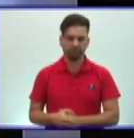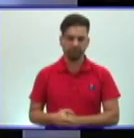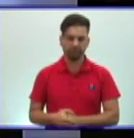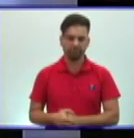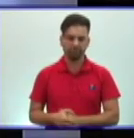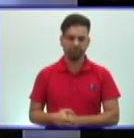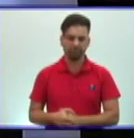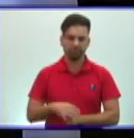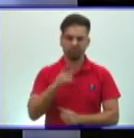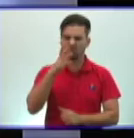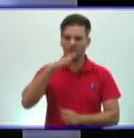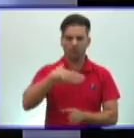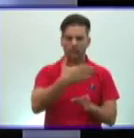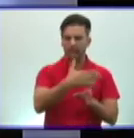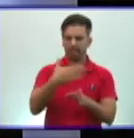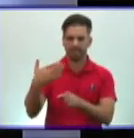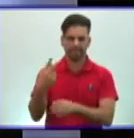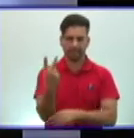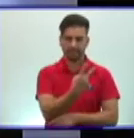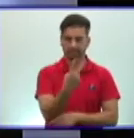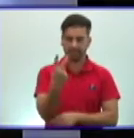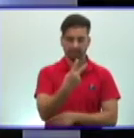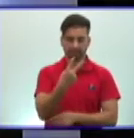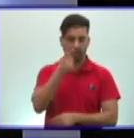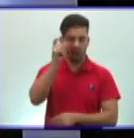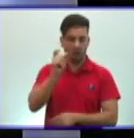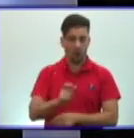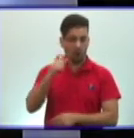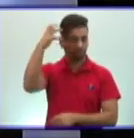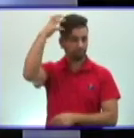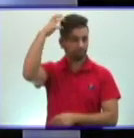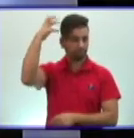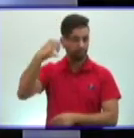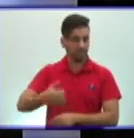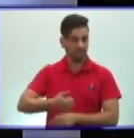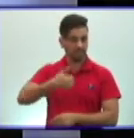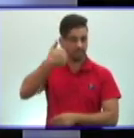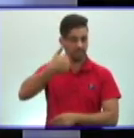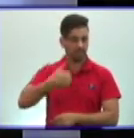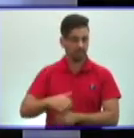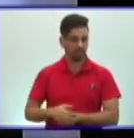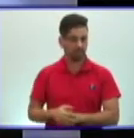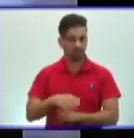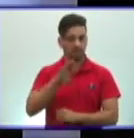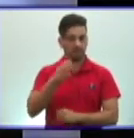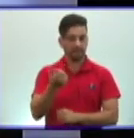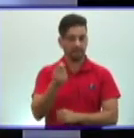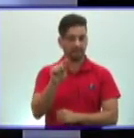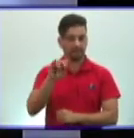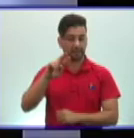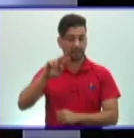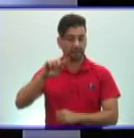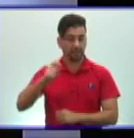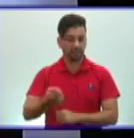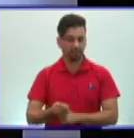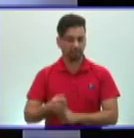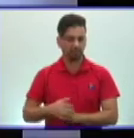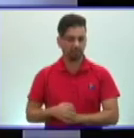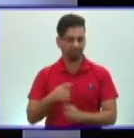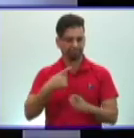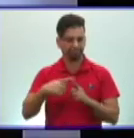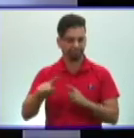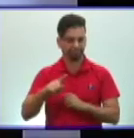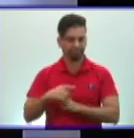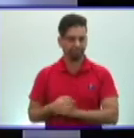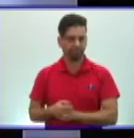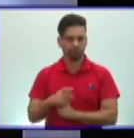y Fulgencio Batista. No hay diferencia a tal punto de que cuando Batista, por el empuje revolucionario del triunfo el 1